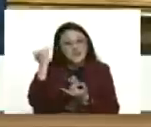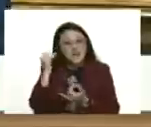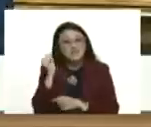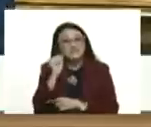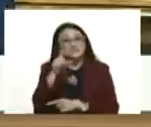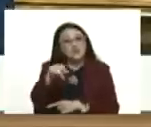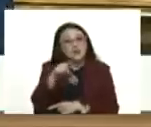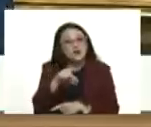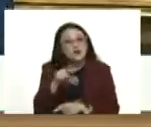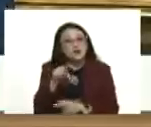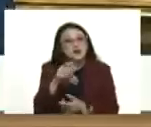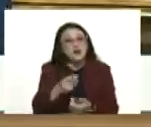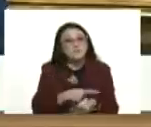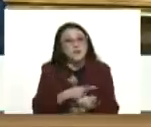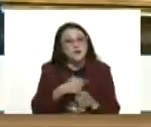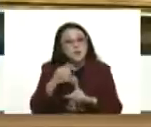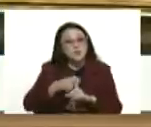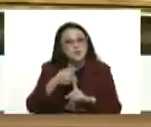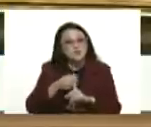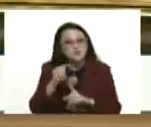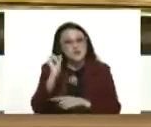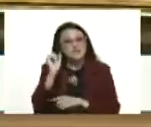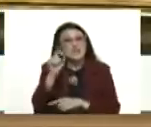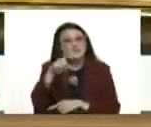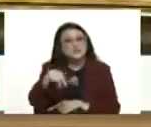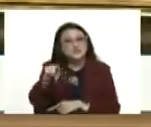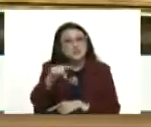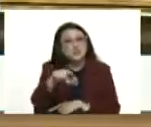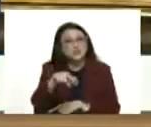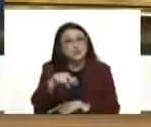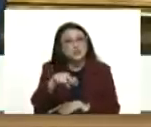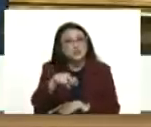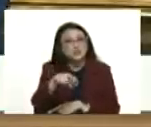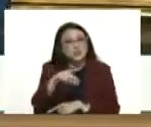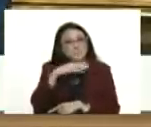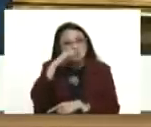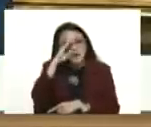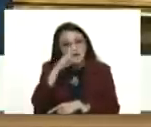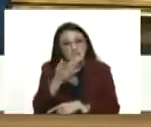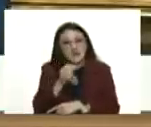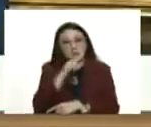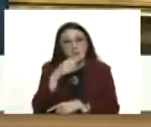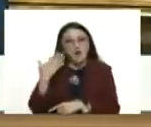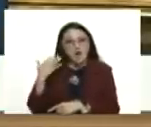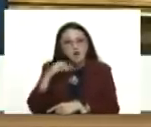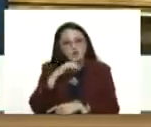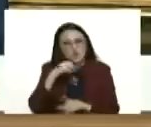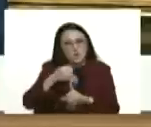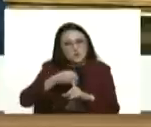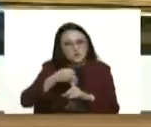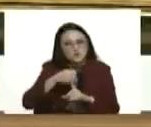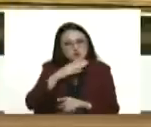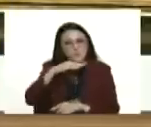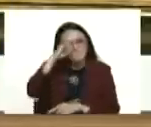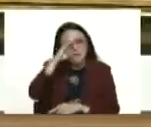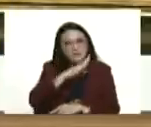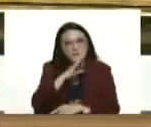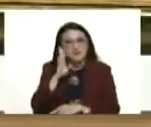tus hermanos de lucha, traicionaste a tus ancestros, a tus padres, a tus abuelos, a las luchas de tus